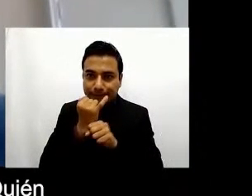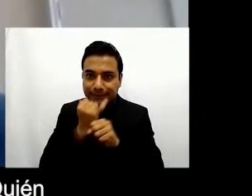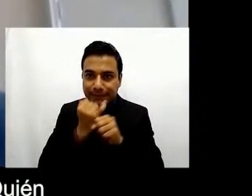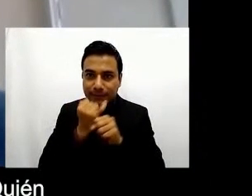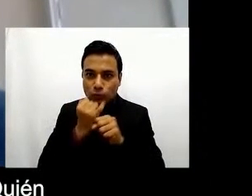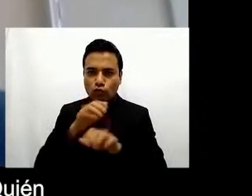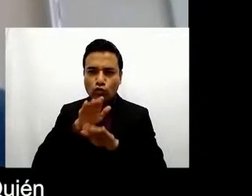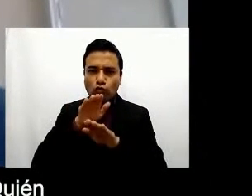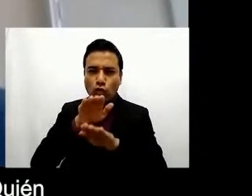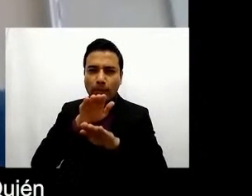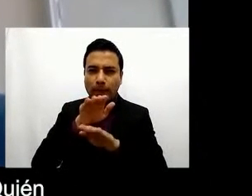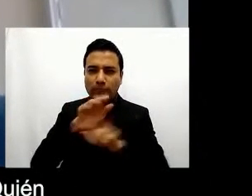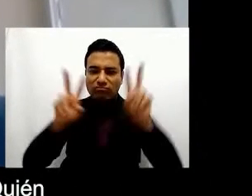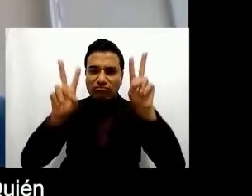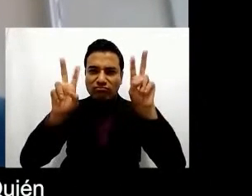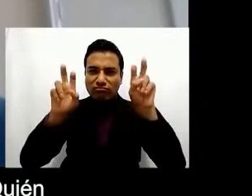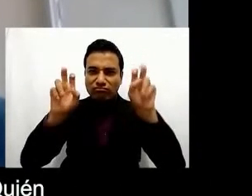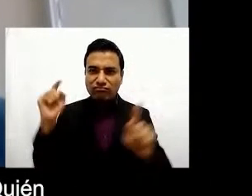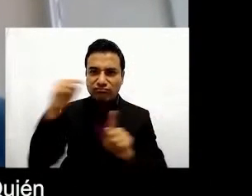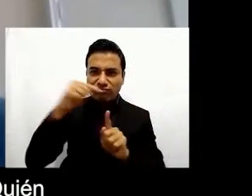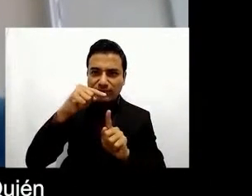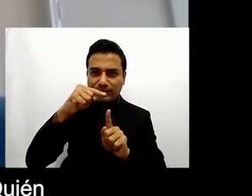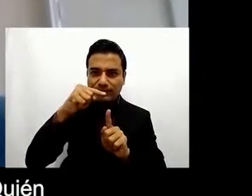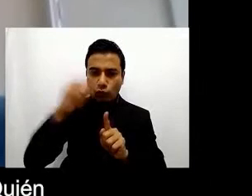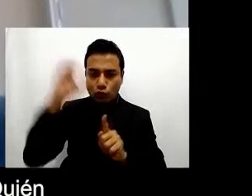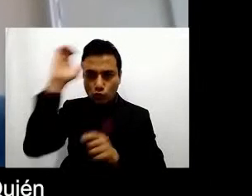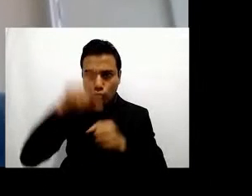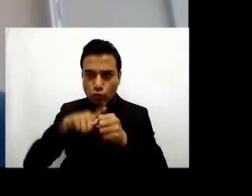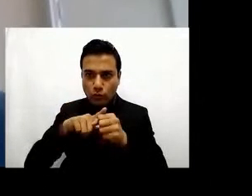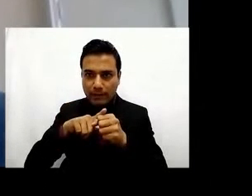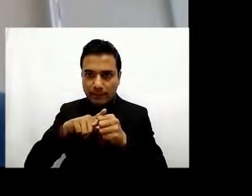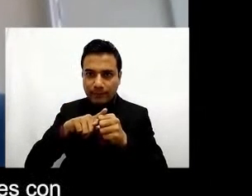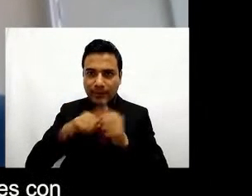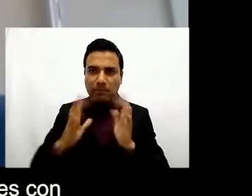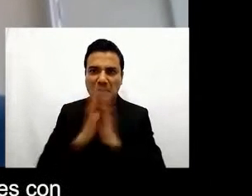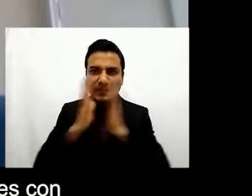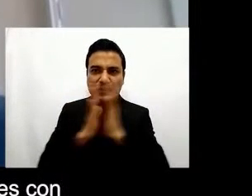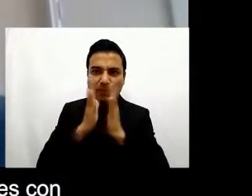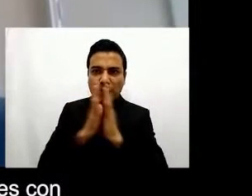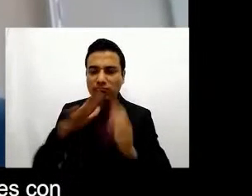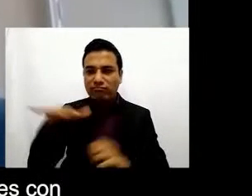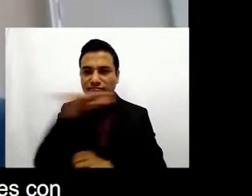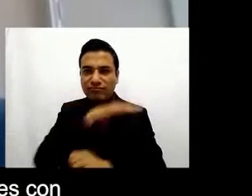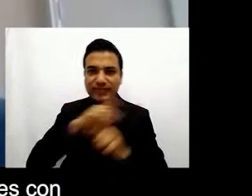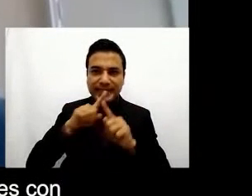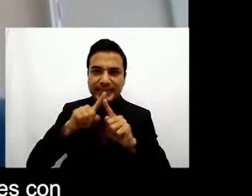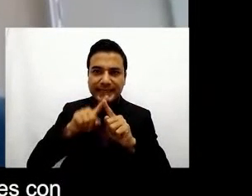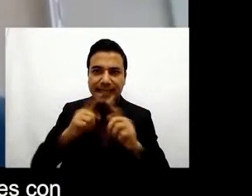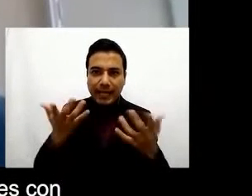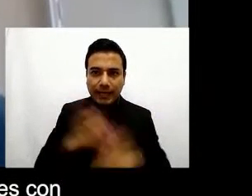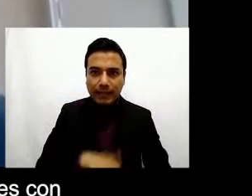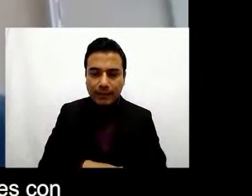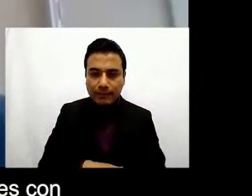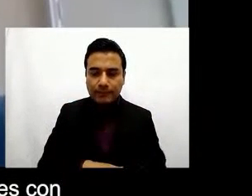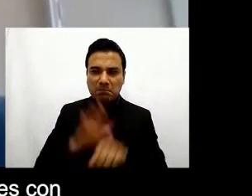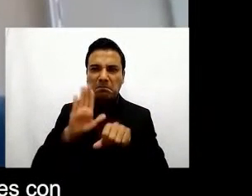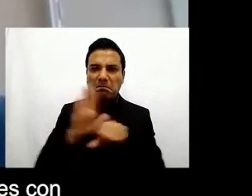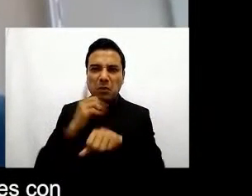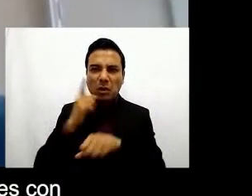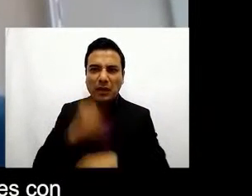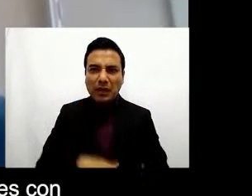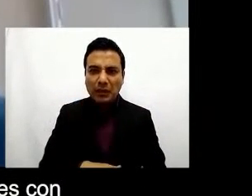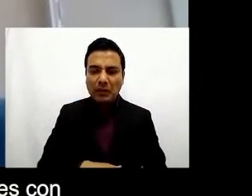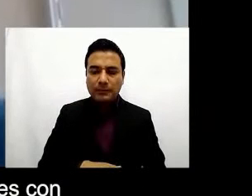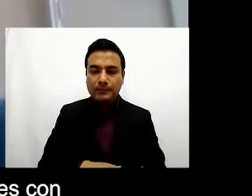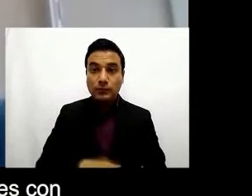sobre quién interviene en la cultura y con qué, investigación sobre qué se hace en